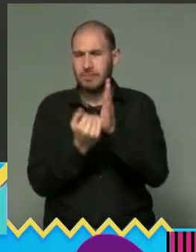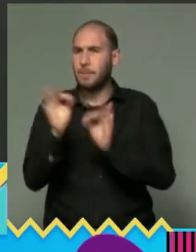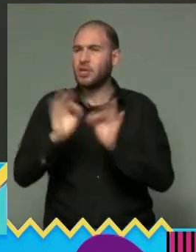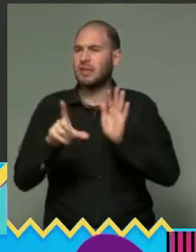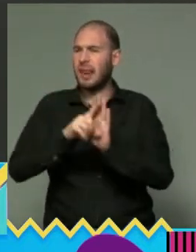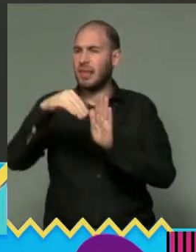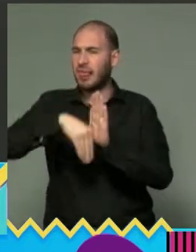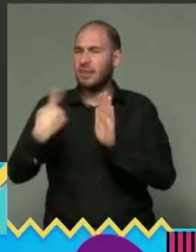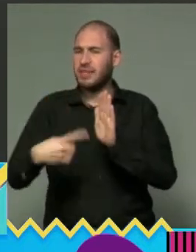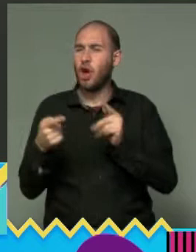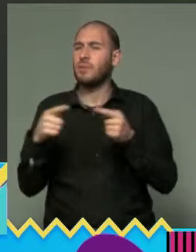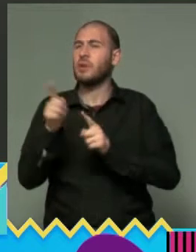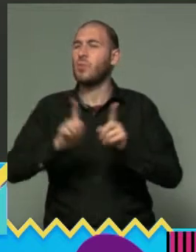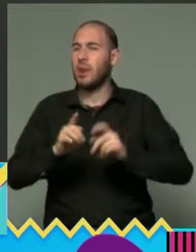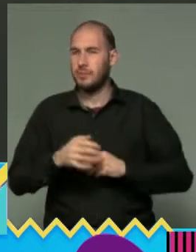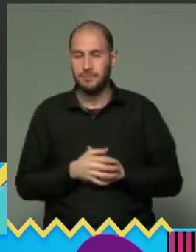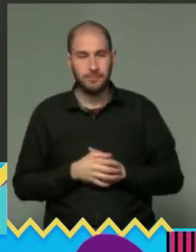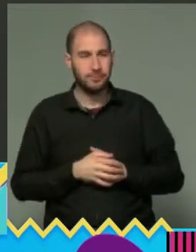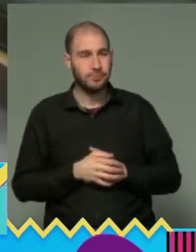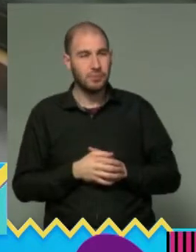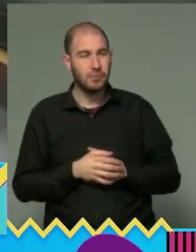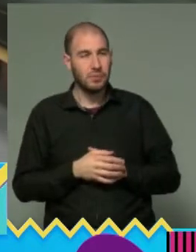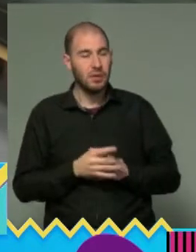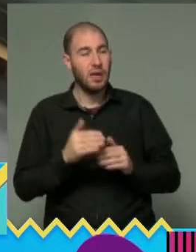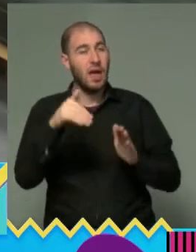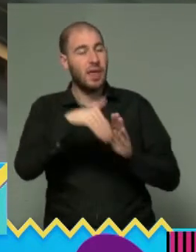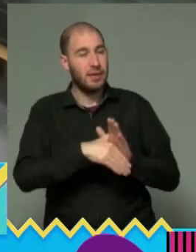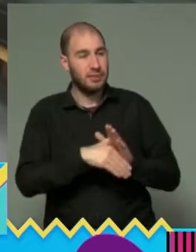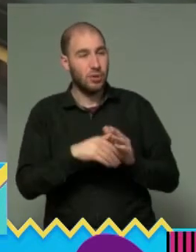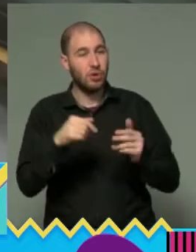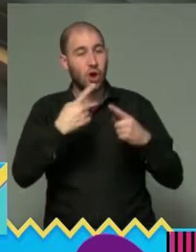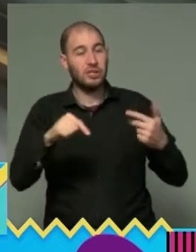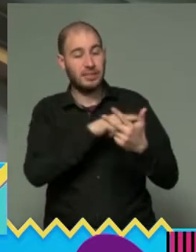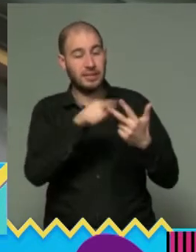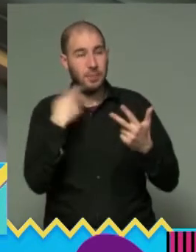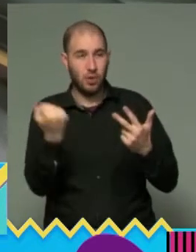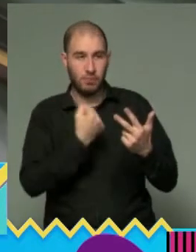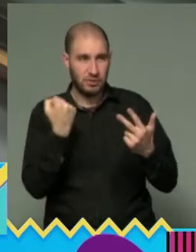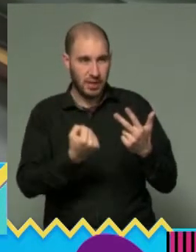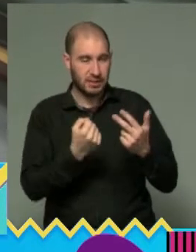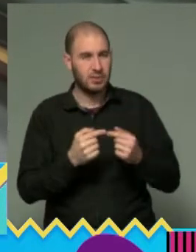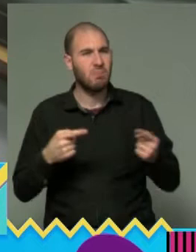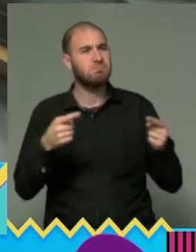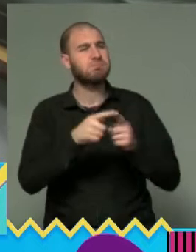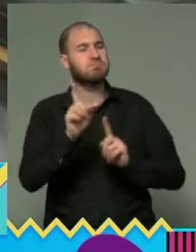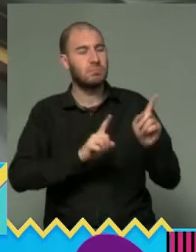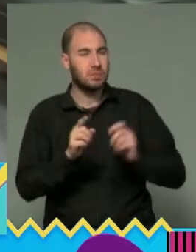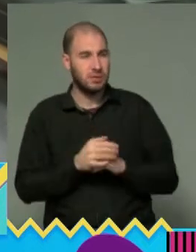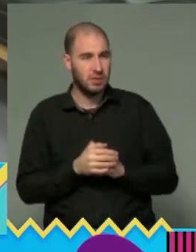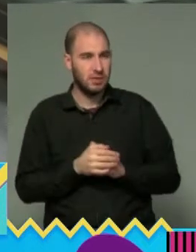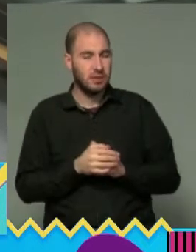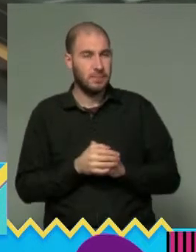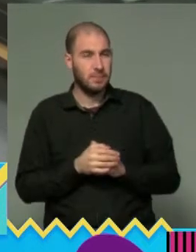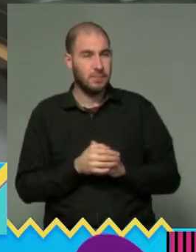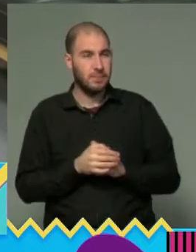proyecto de ley y a qué apunta? Bueno, contempla 3 aspectos fundamentales y apunta